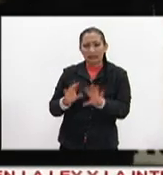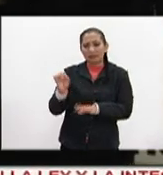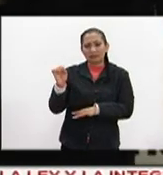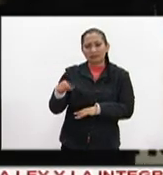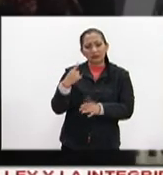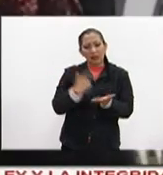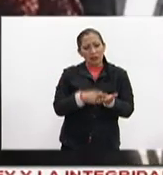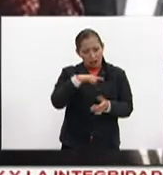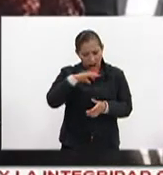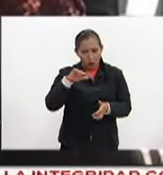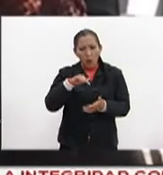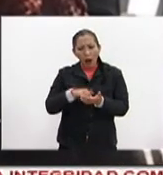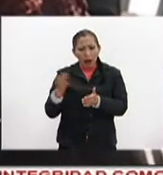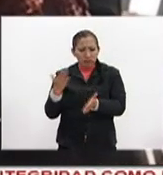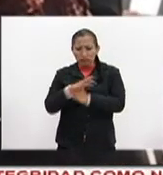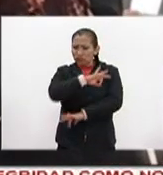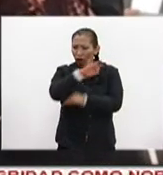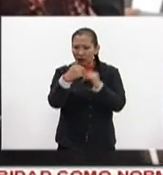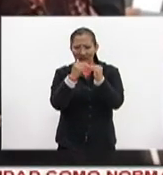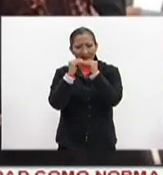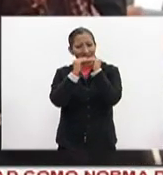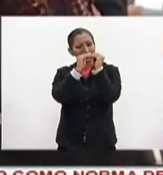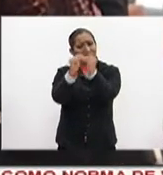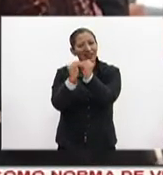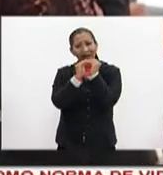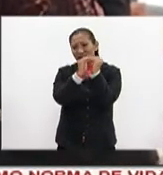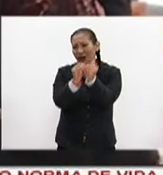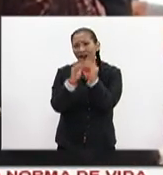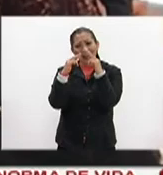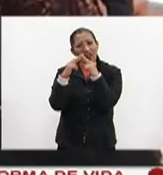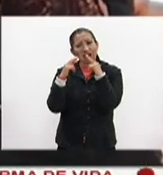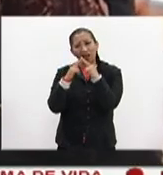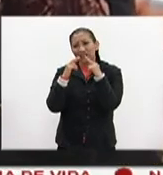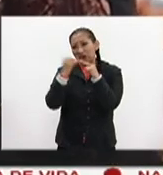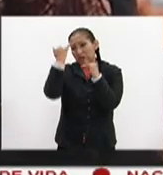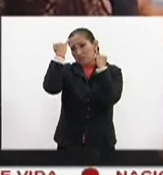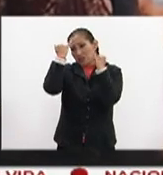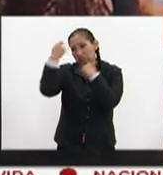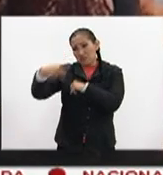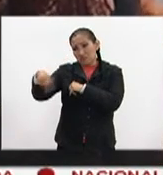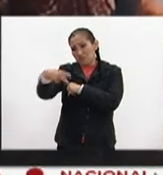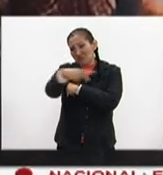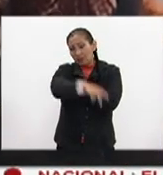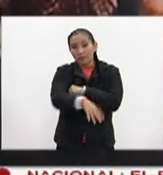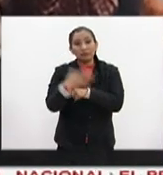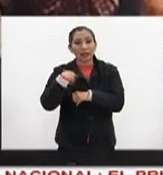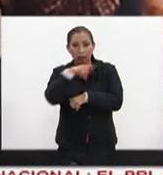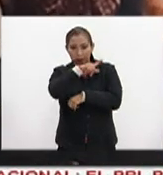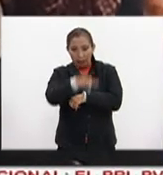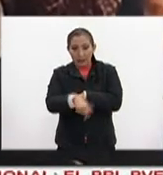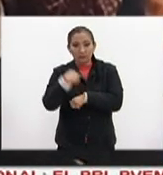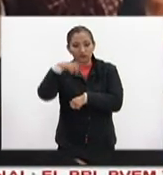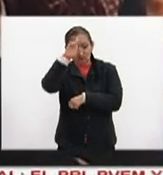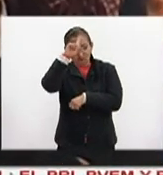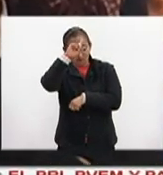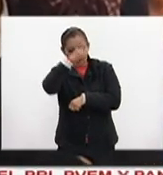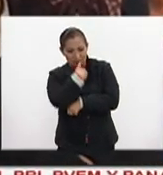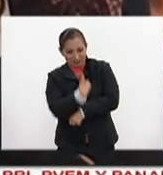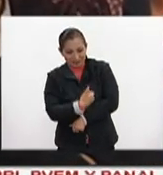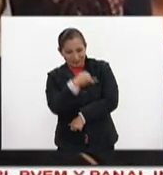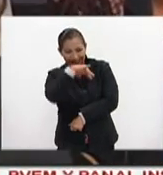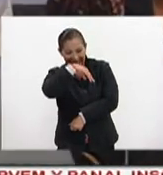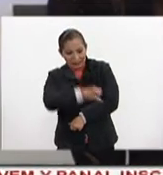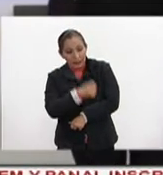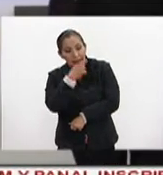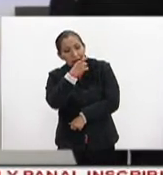del partido hay espacio para todas las religiones y pensamientos. En su oportunidad, el consejero presidente del INE,